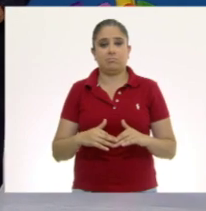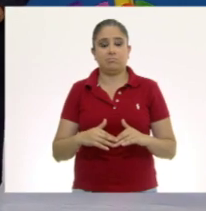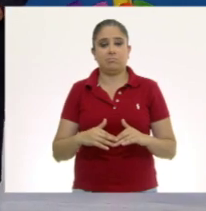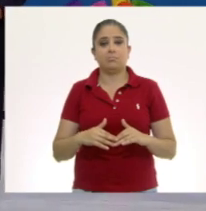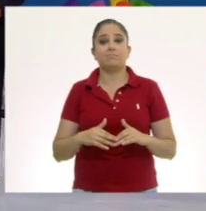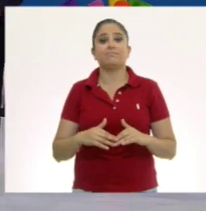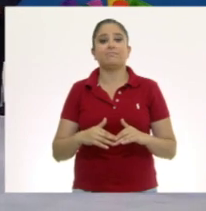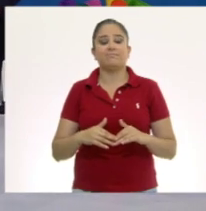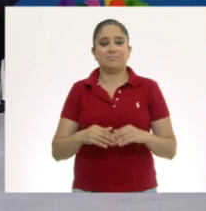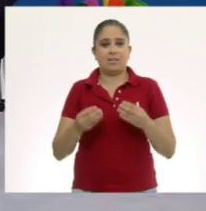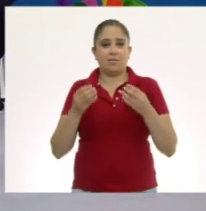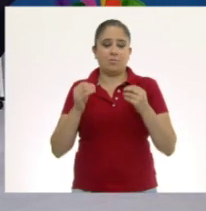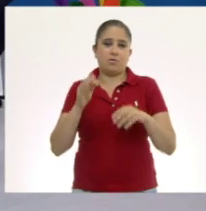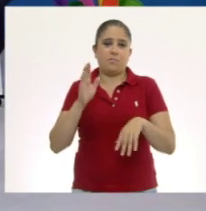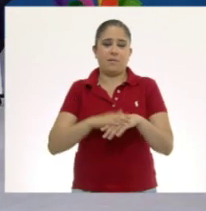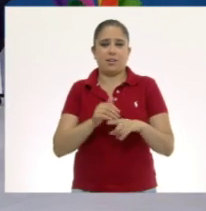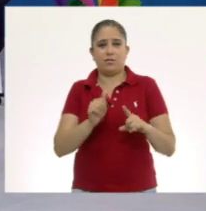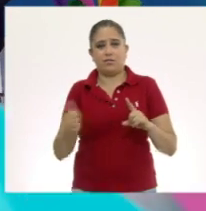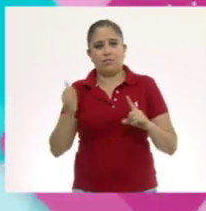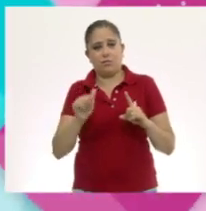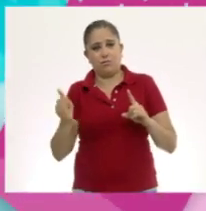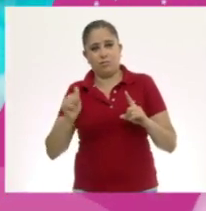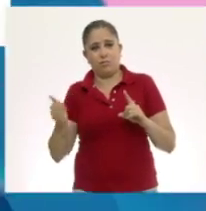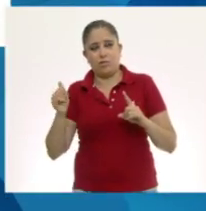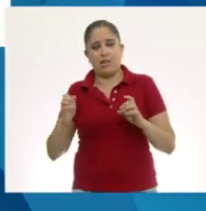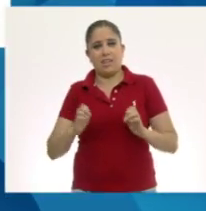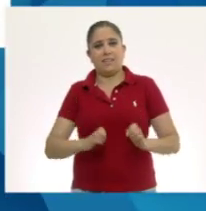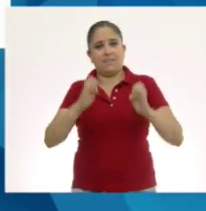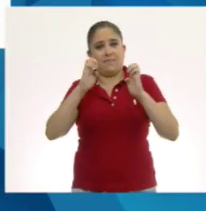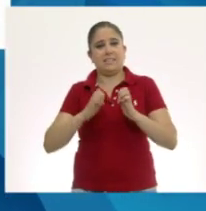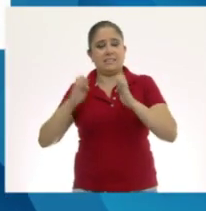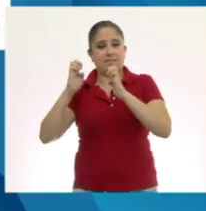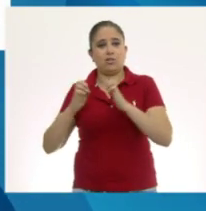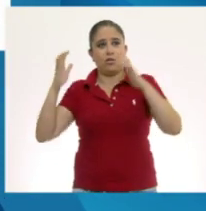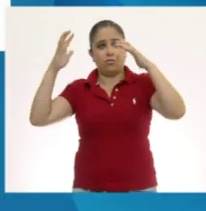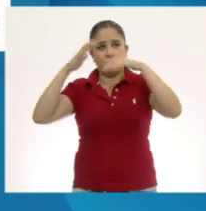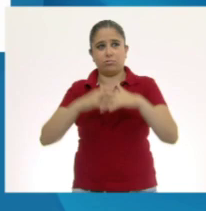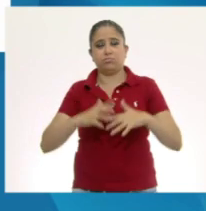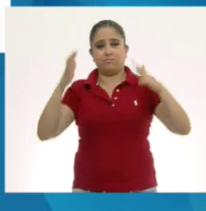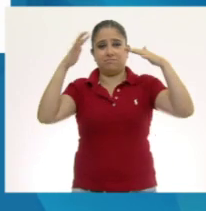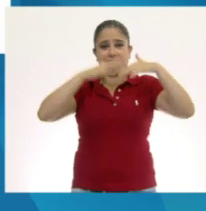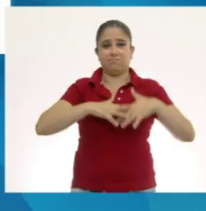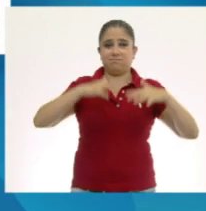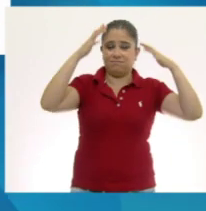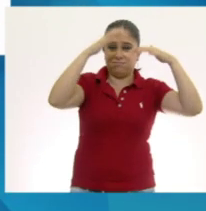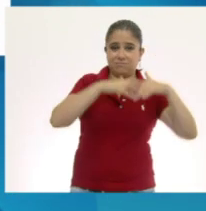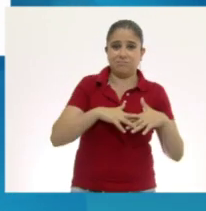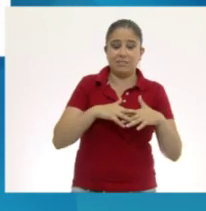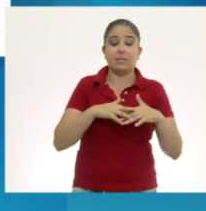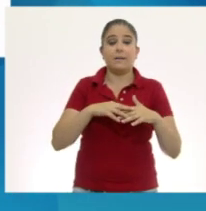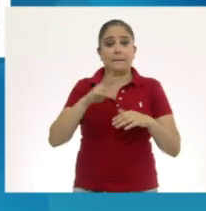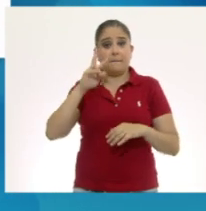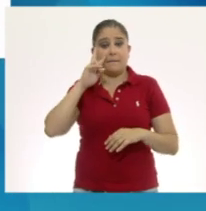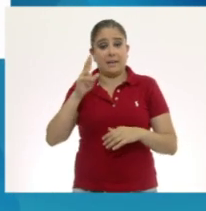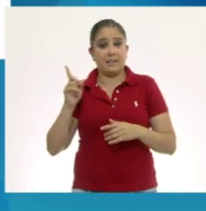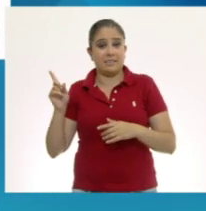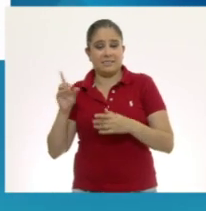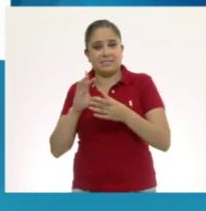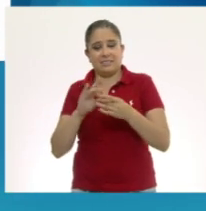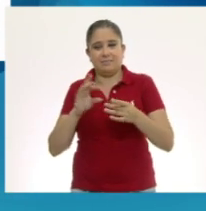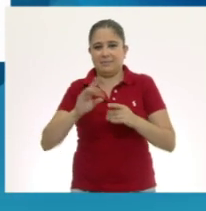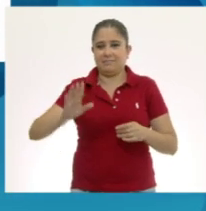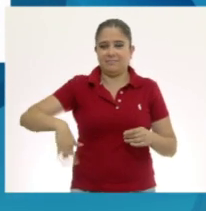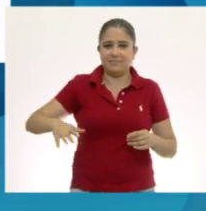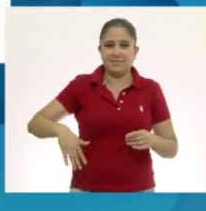Y que bueno, como muchos más edificios, pues sucumbieron, se derrumbaron. Pero ahí podremos ver lo que comentamos,